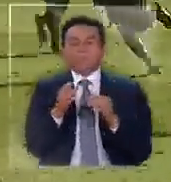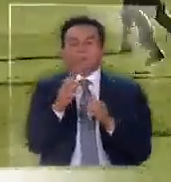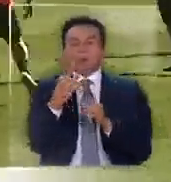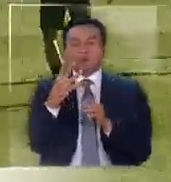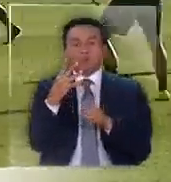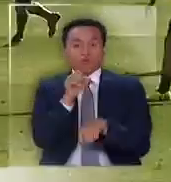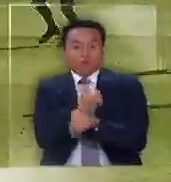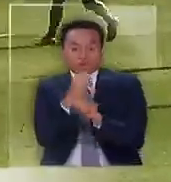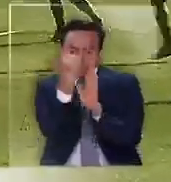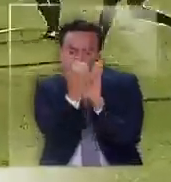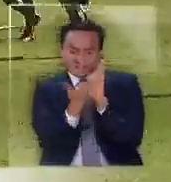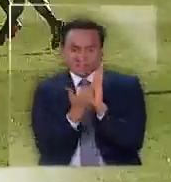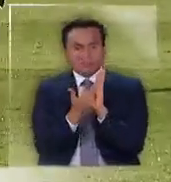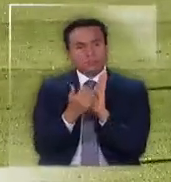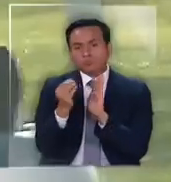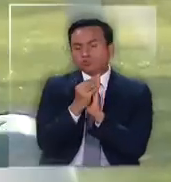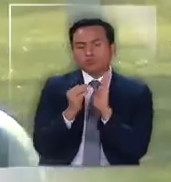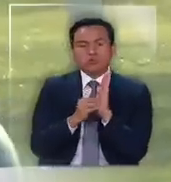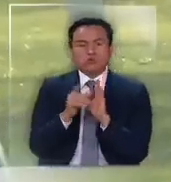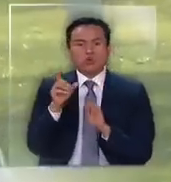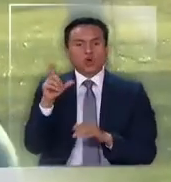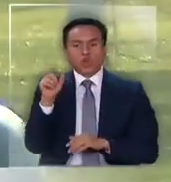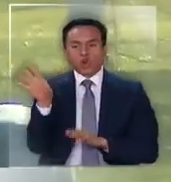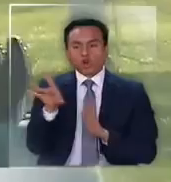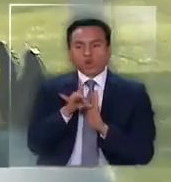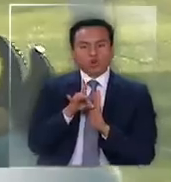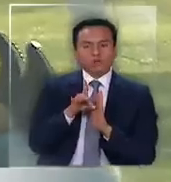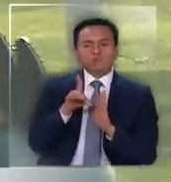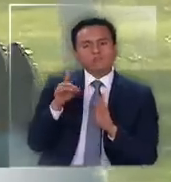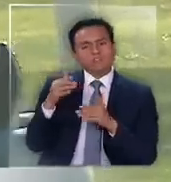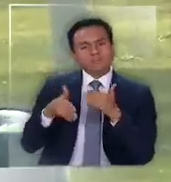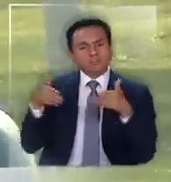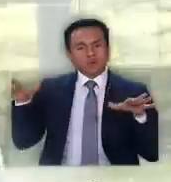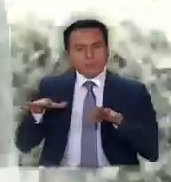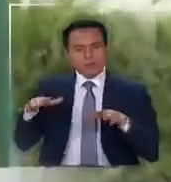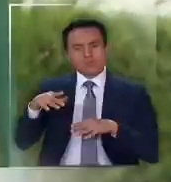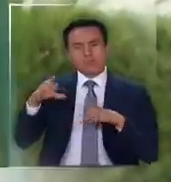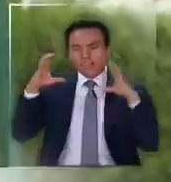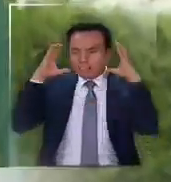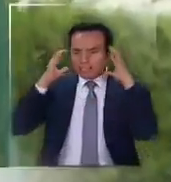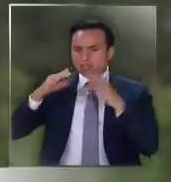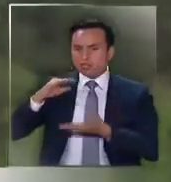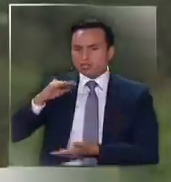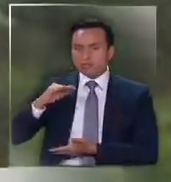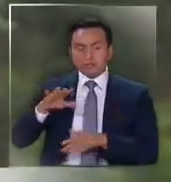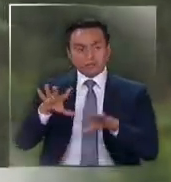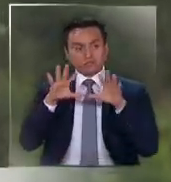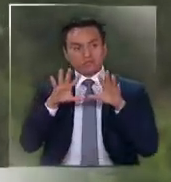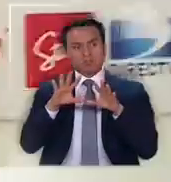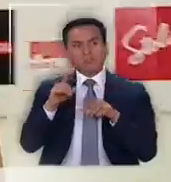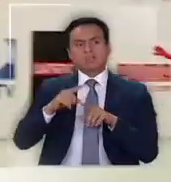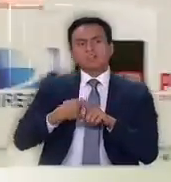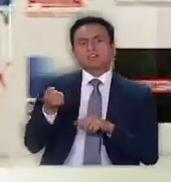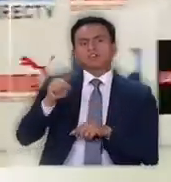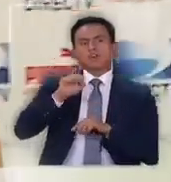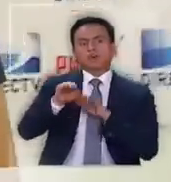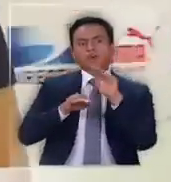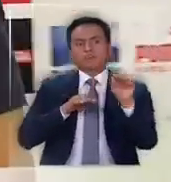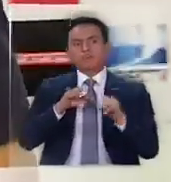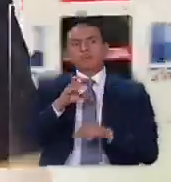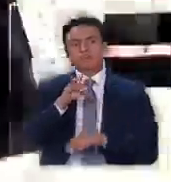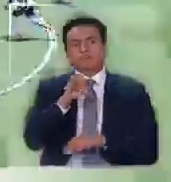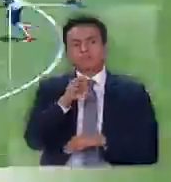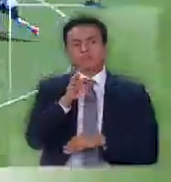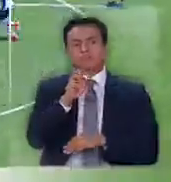24 futbolistas en que no se consideró a los jugadores de Colo-Colo debido a su participación en la Libertadores y en que llamó la atención el regreso a las convocatorias de